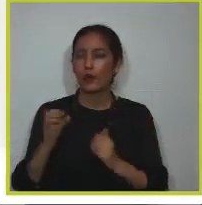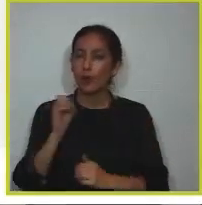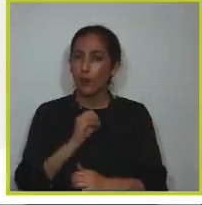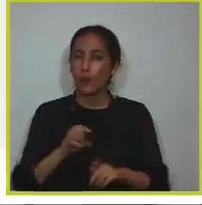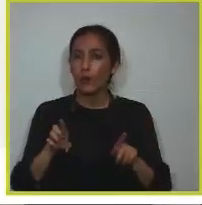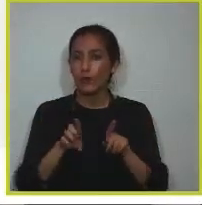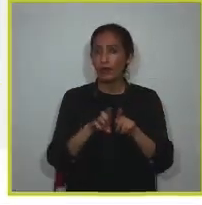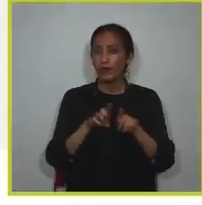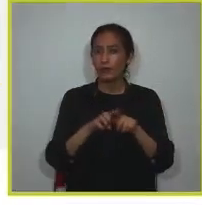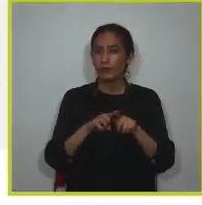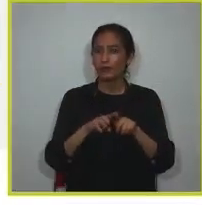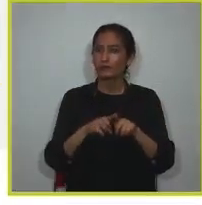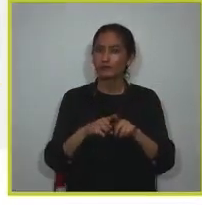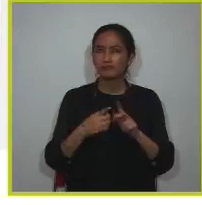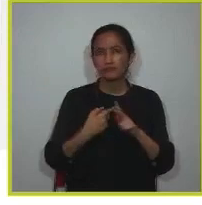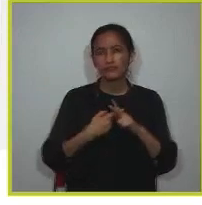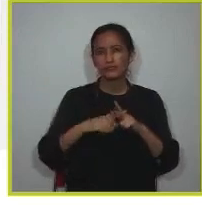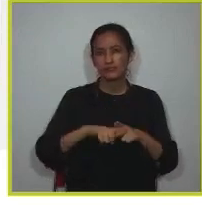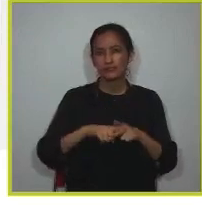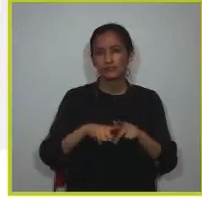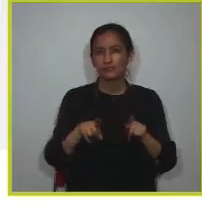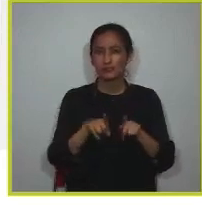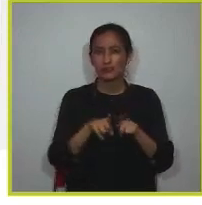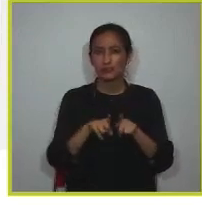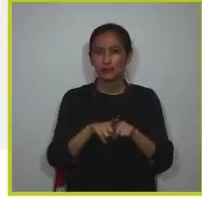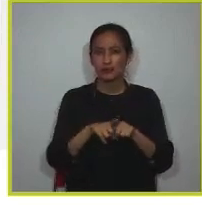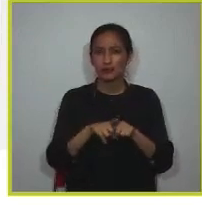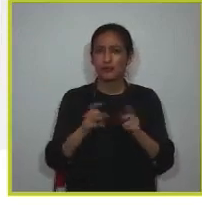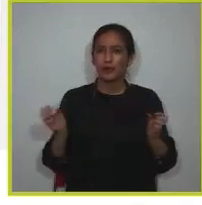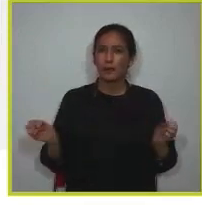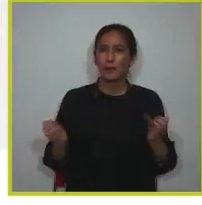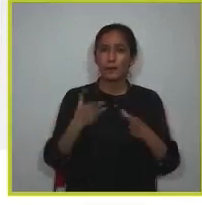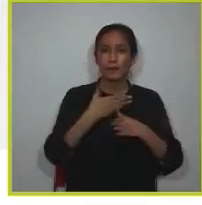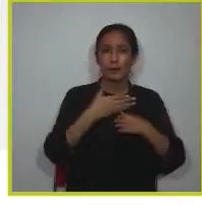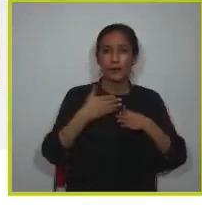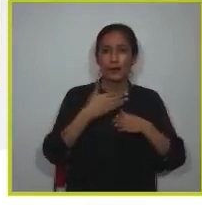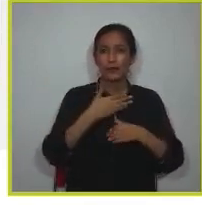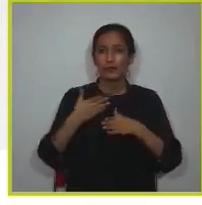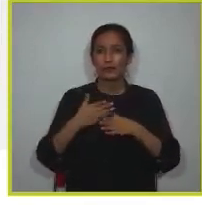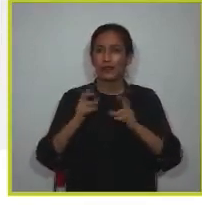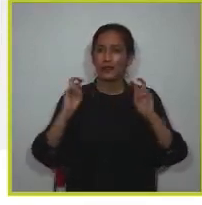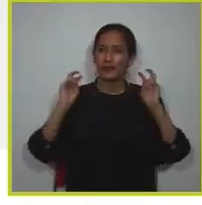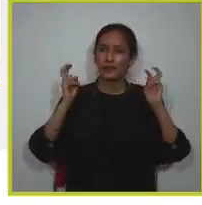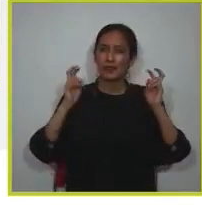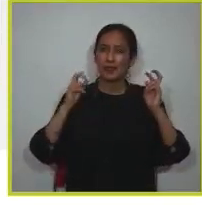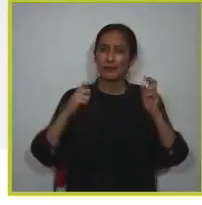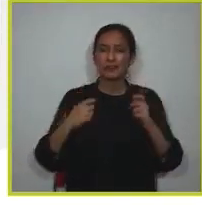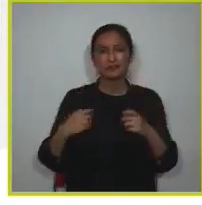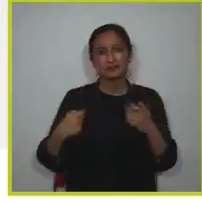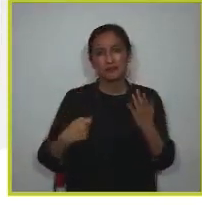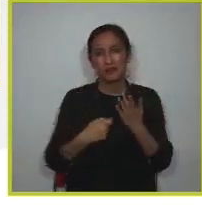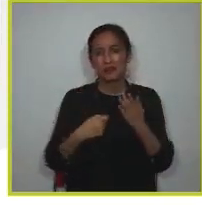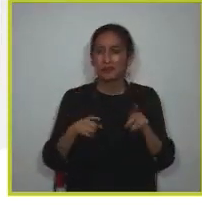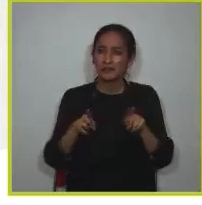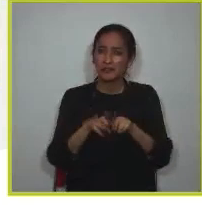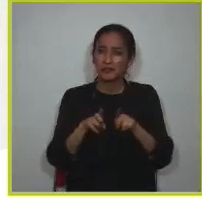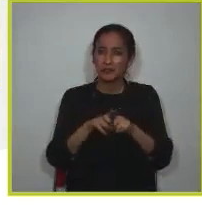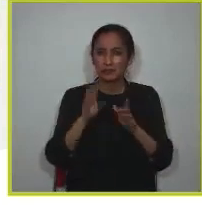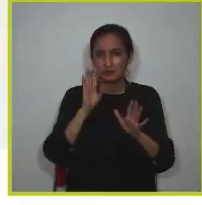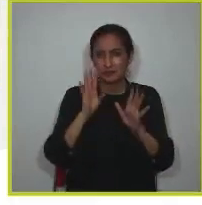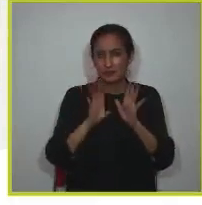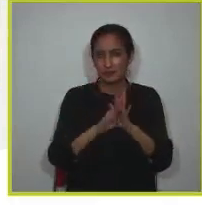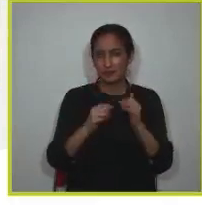con las expectativas que generan la participación ciudadana en temas tan técnicos no que